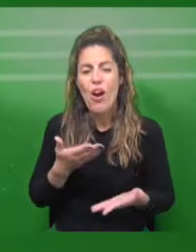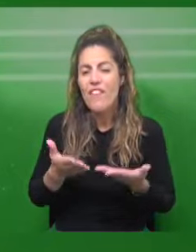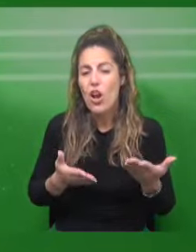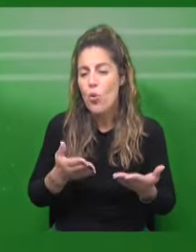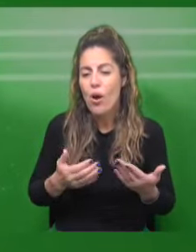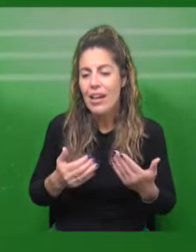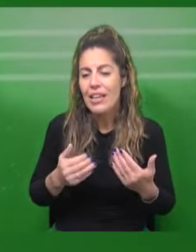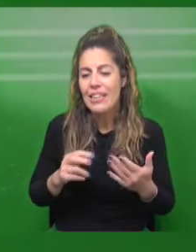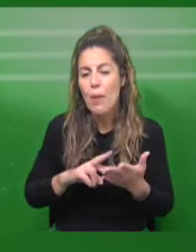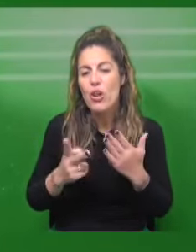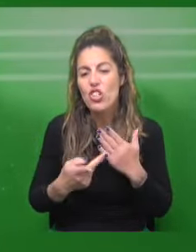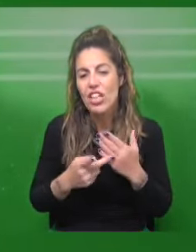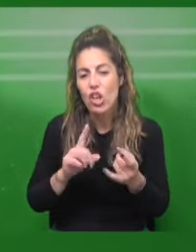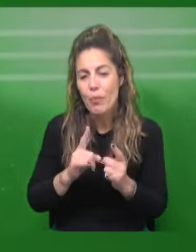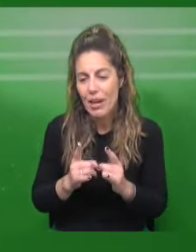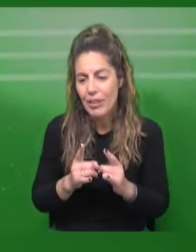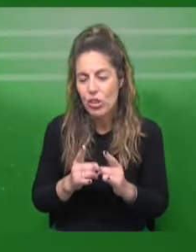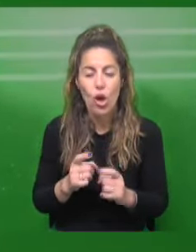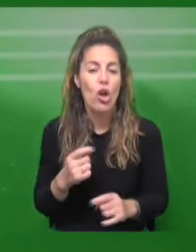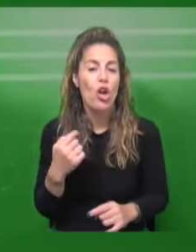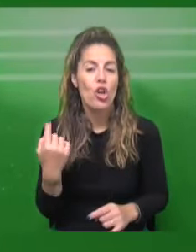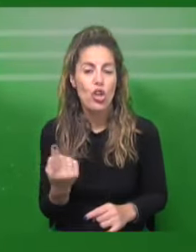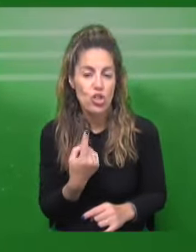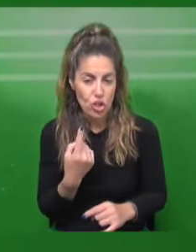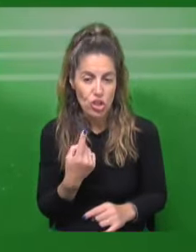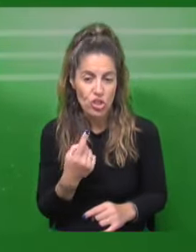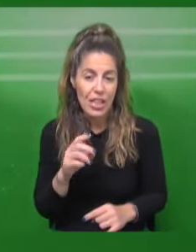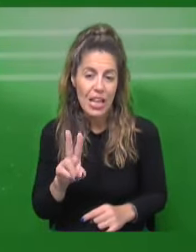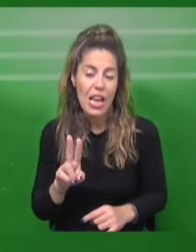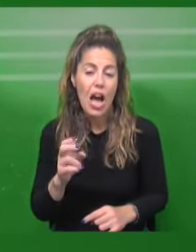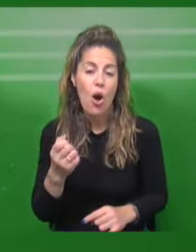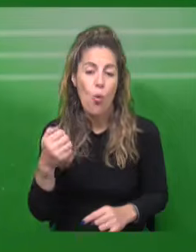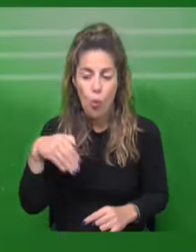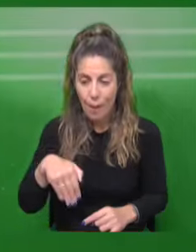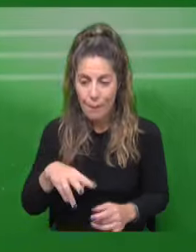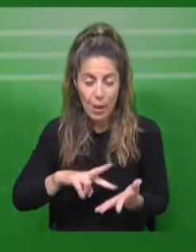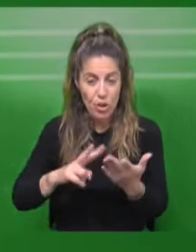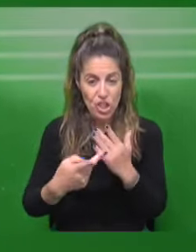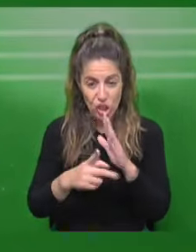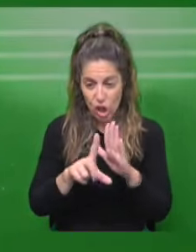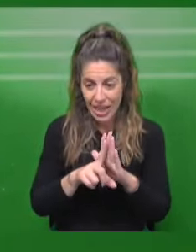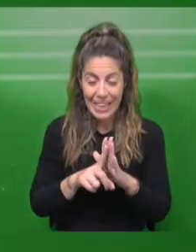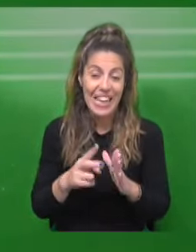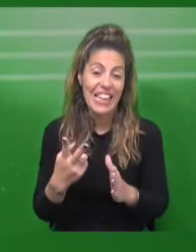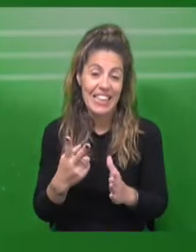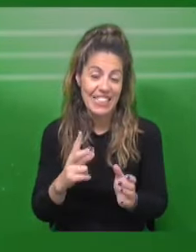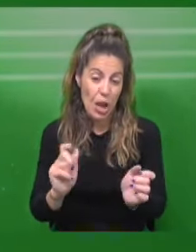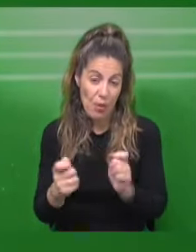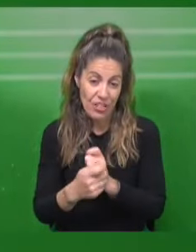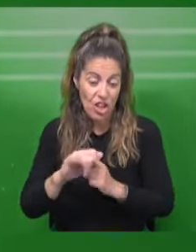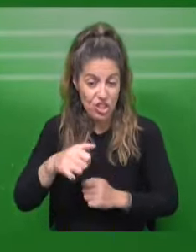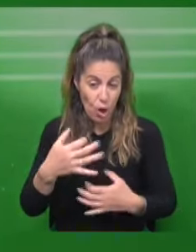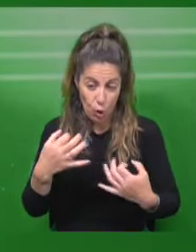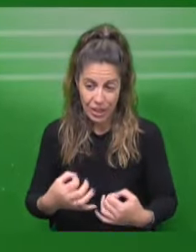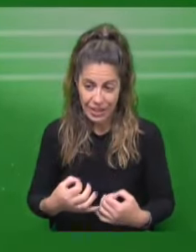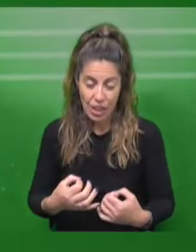nosotros desde la amam el proyecto de ley de lo que en última instancia es la tercera modificación ya está concretado este